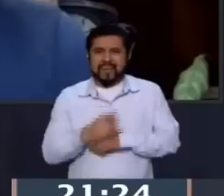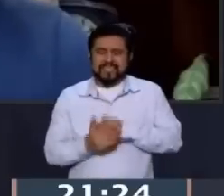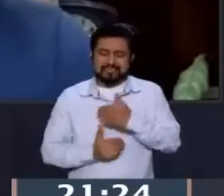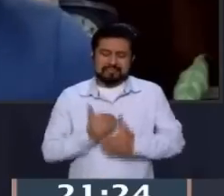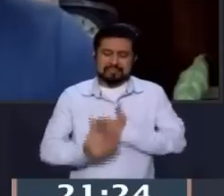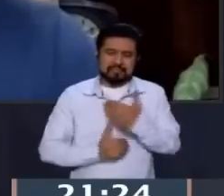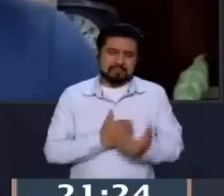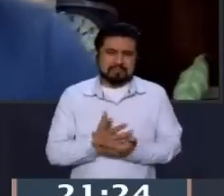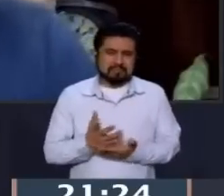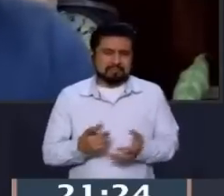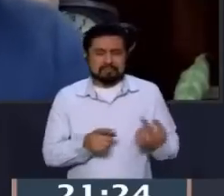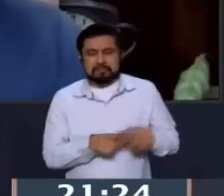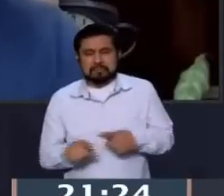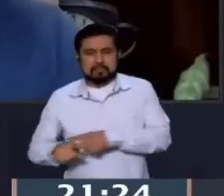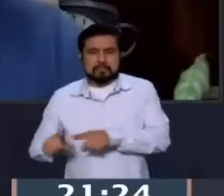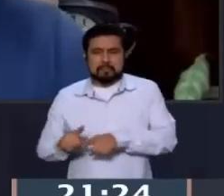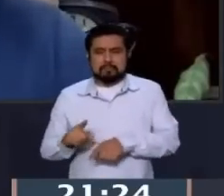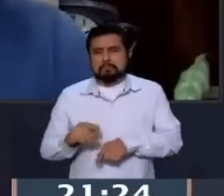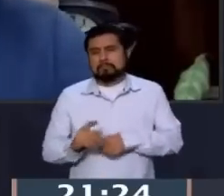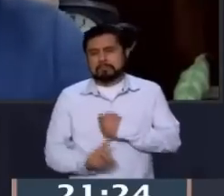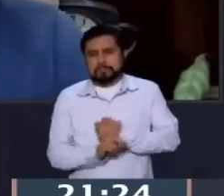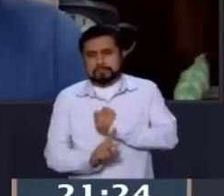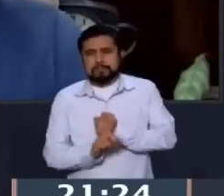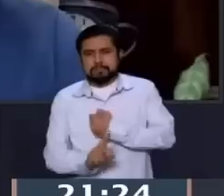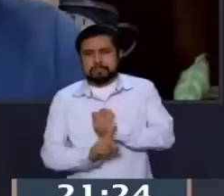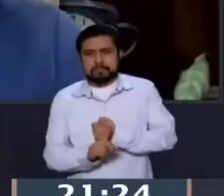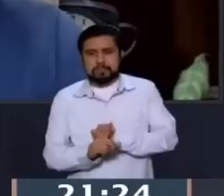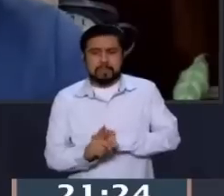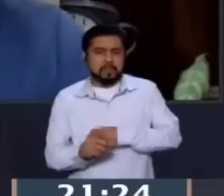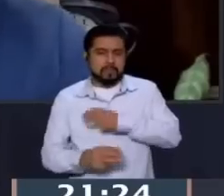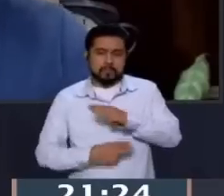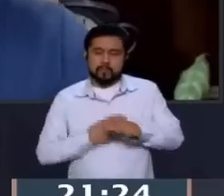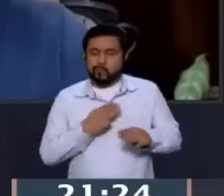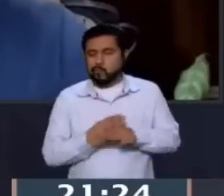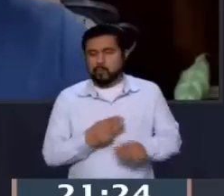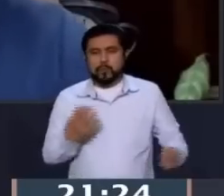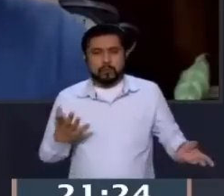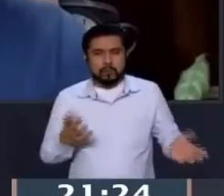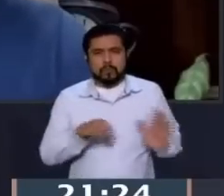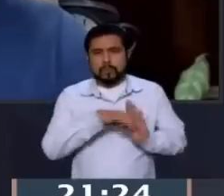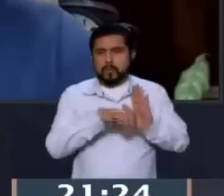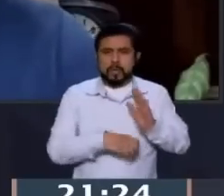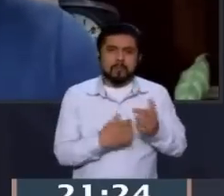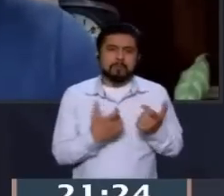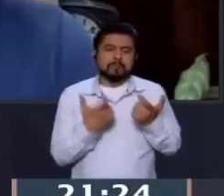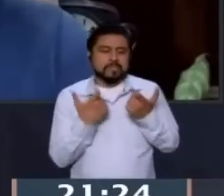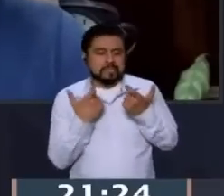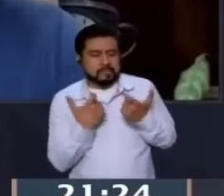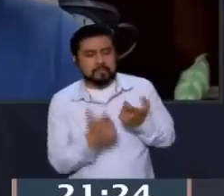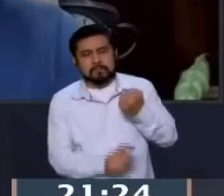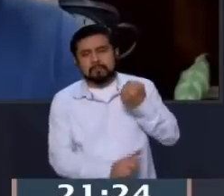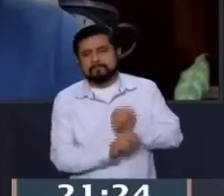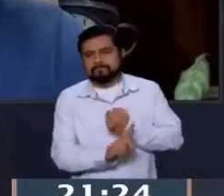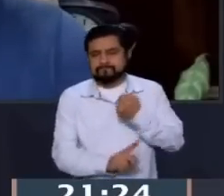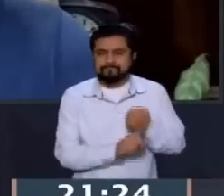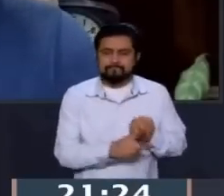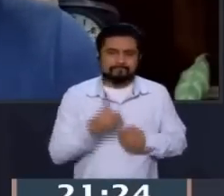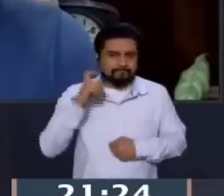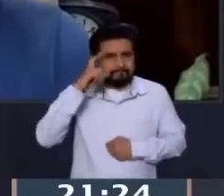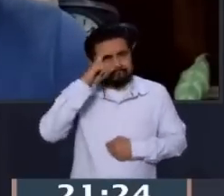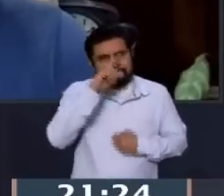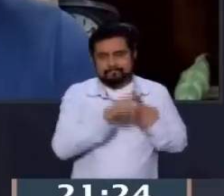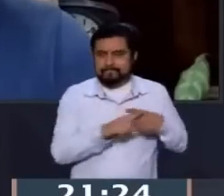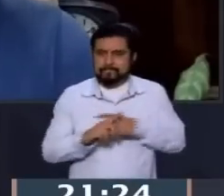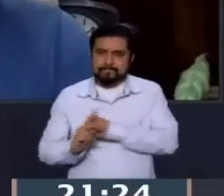consecuencias se han visto Prácticamente todo el el en todo el planeta desde las afectaciones económicas que han tocado a todas las naciones del mundo